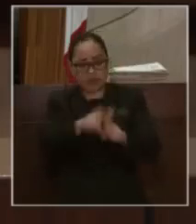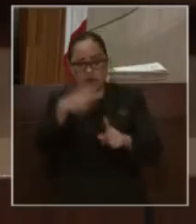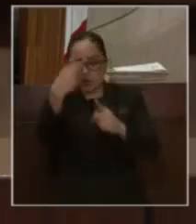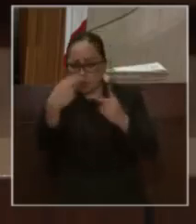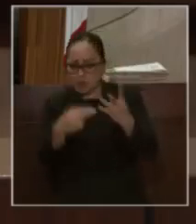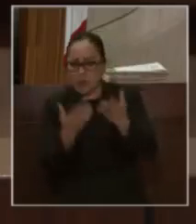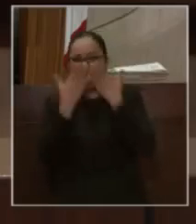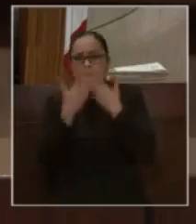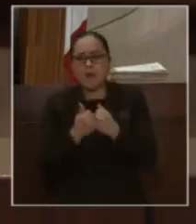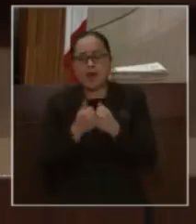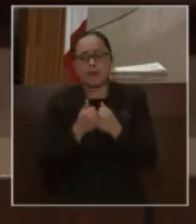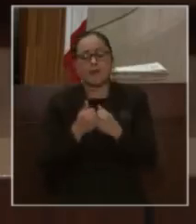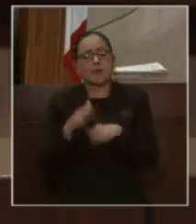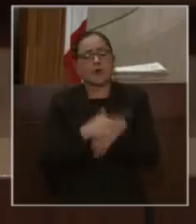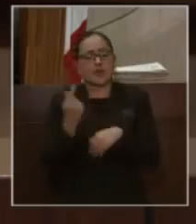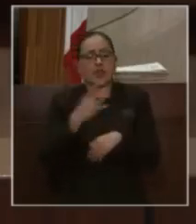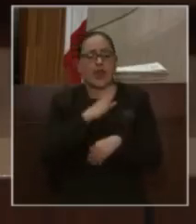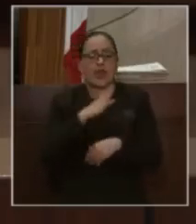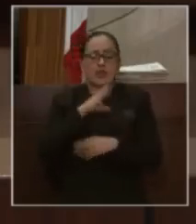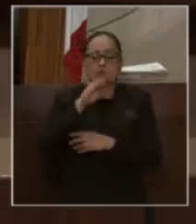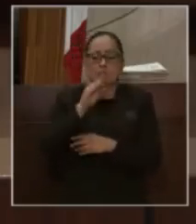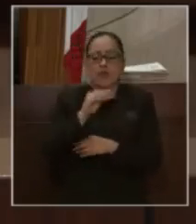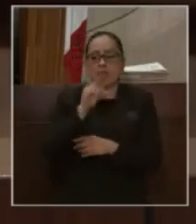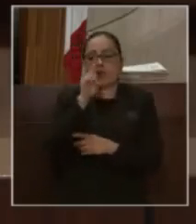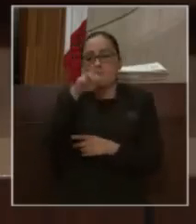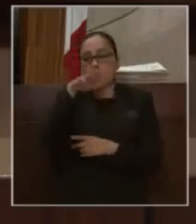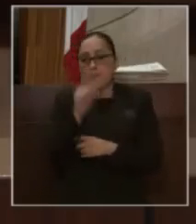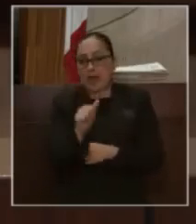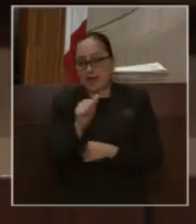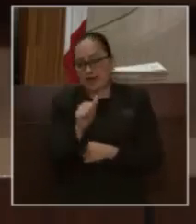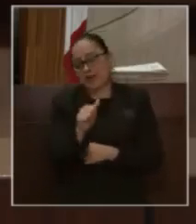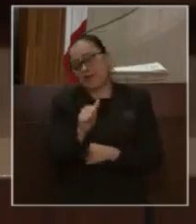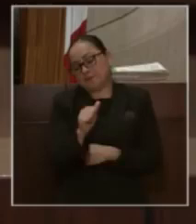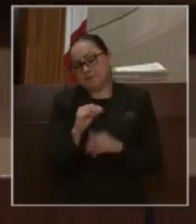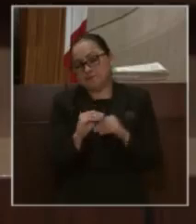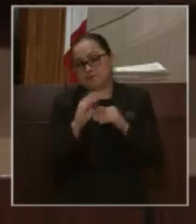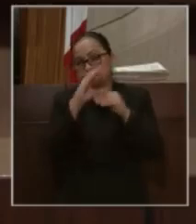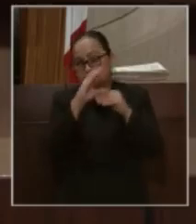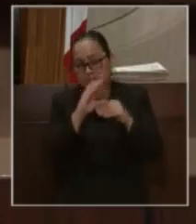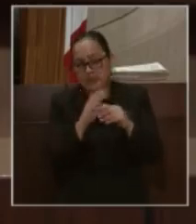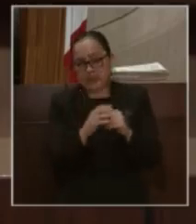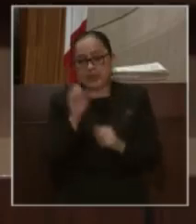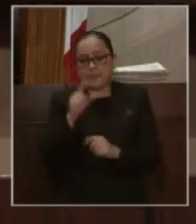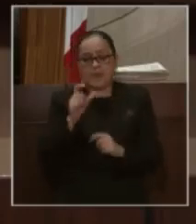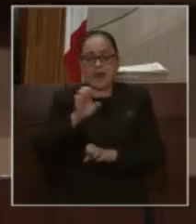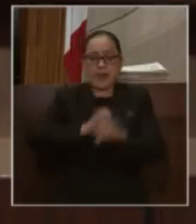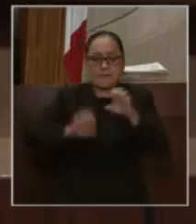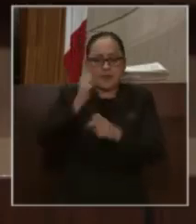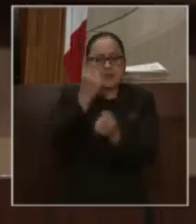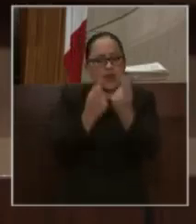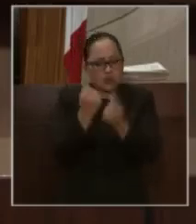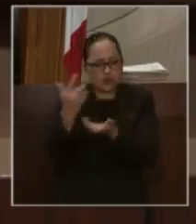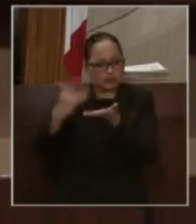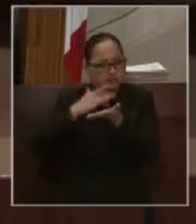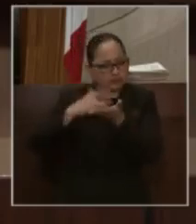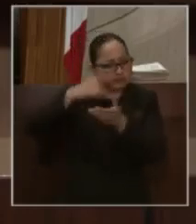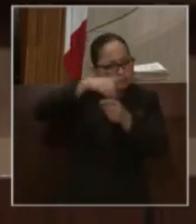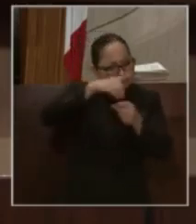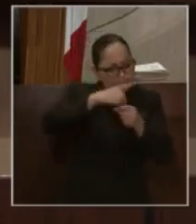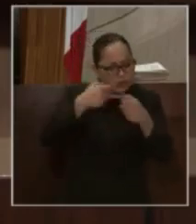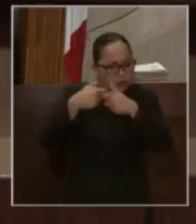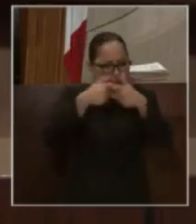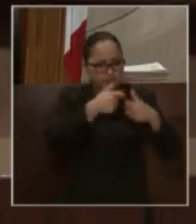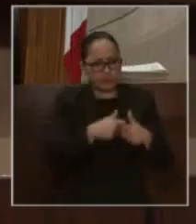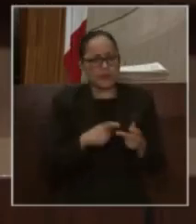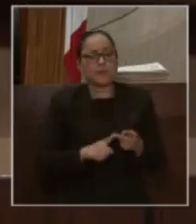montos superiores a 90 UMAS. También por recibir aportaciones de personas morales, omitir